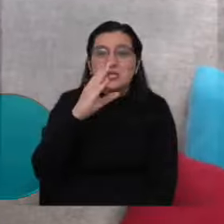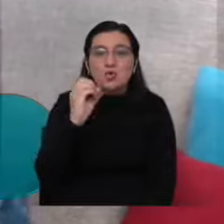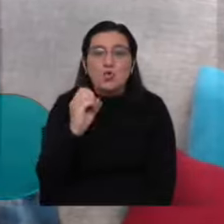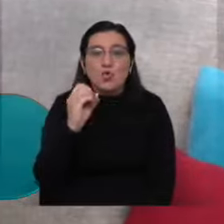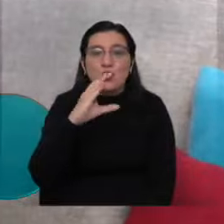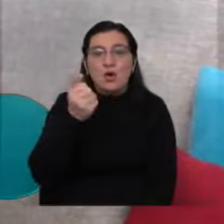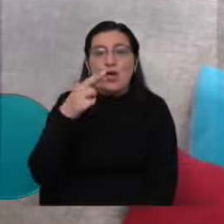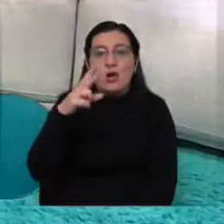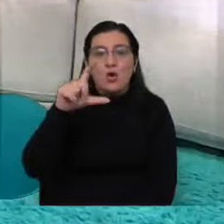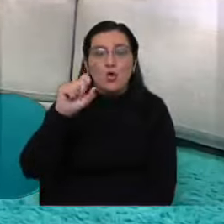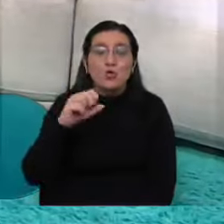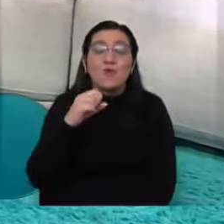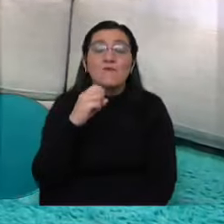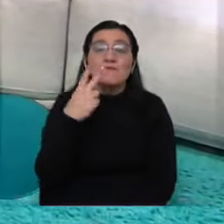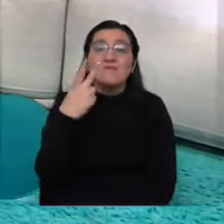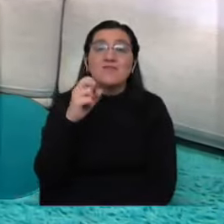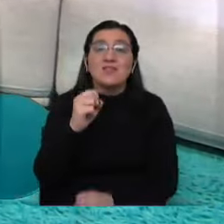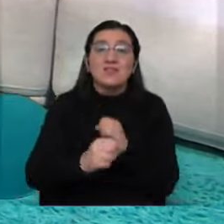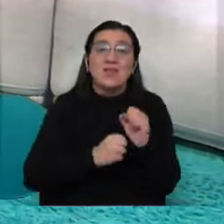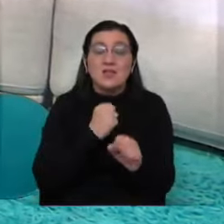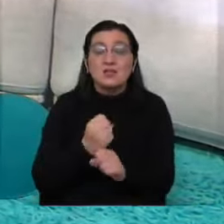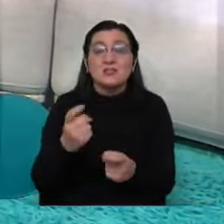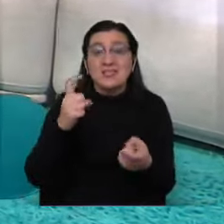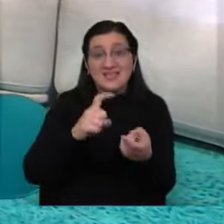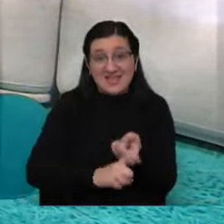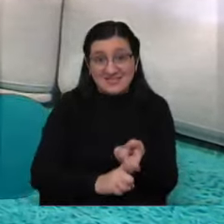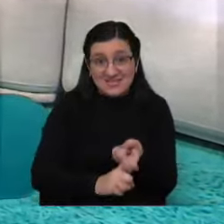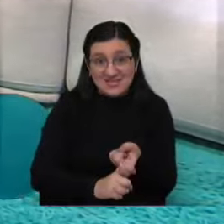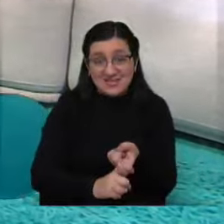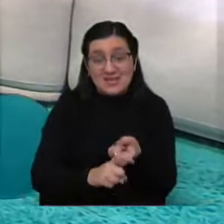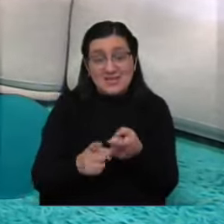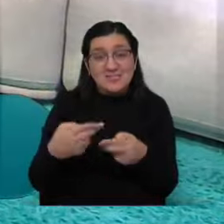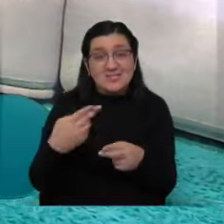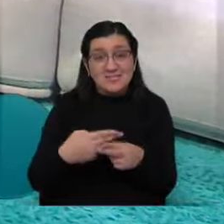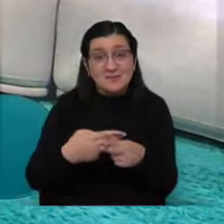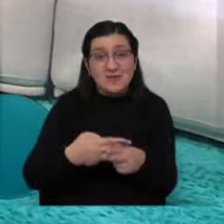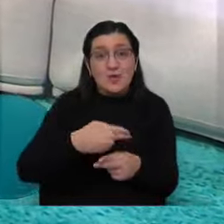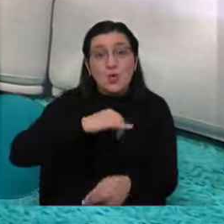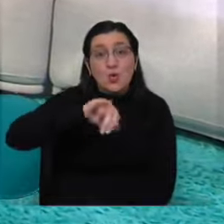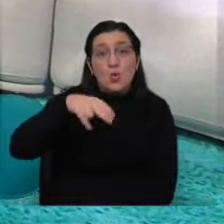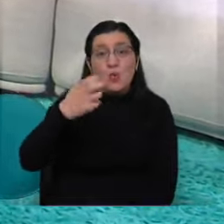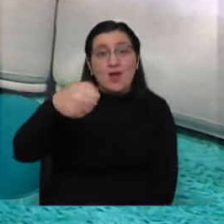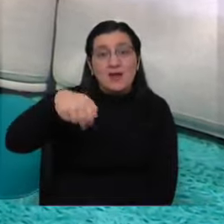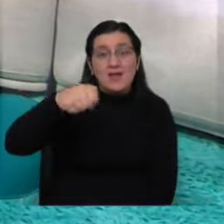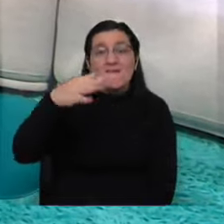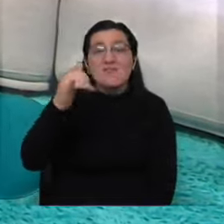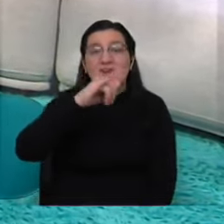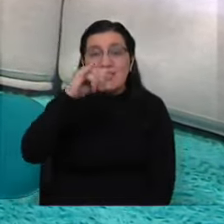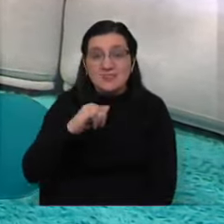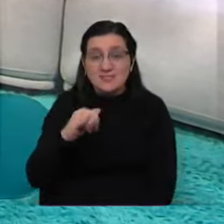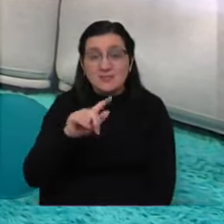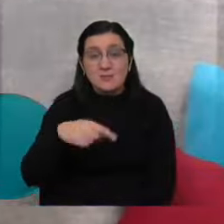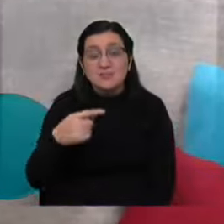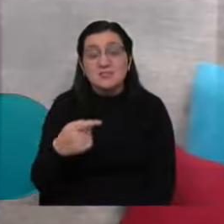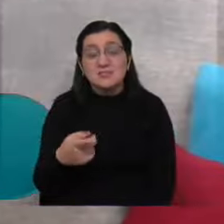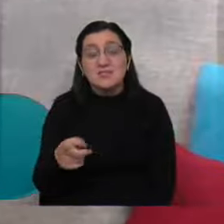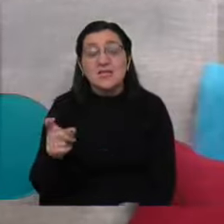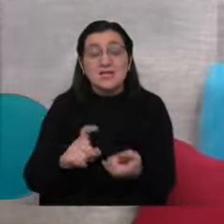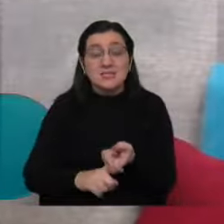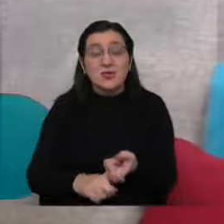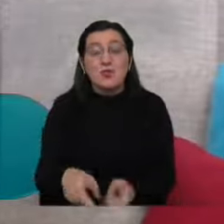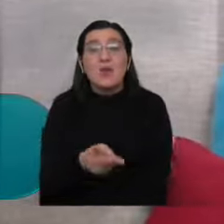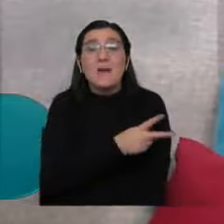este y a los 20 años se casa con Este capitán ella Juana Fernández no y a los 20 años poito más se casa con Este capitán y barburu y ahí le